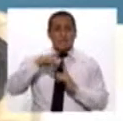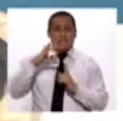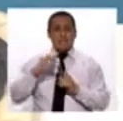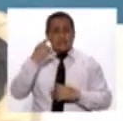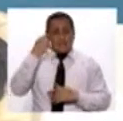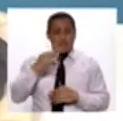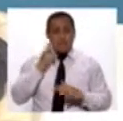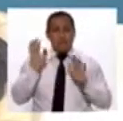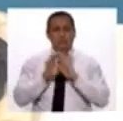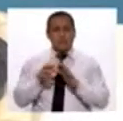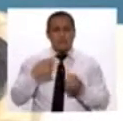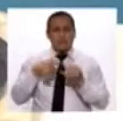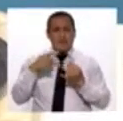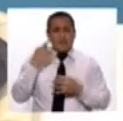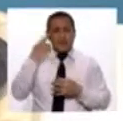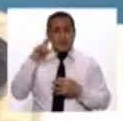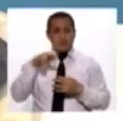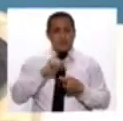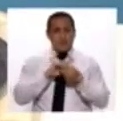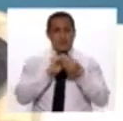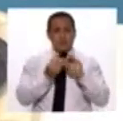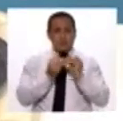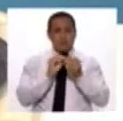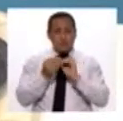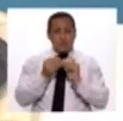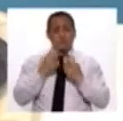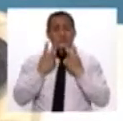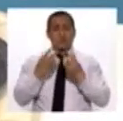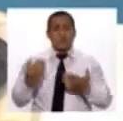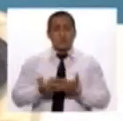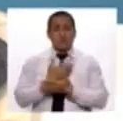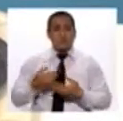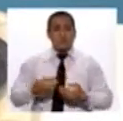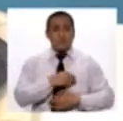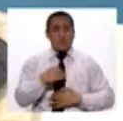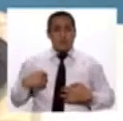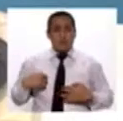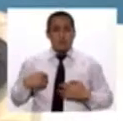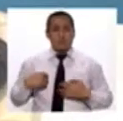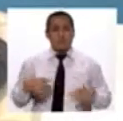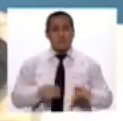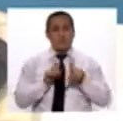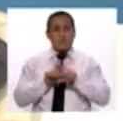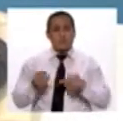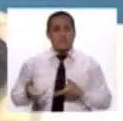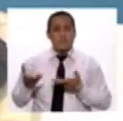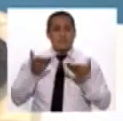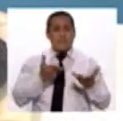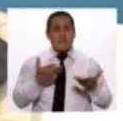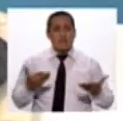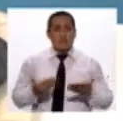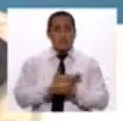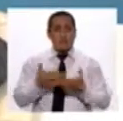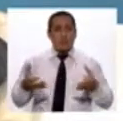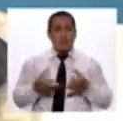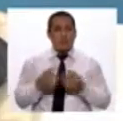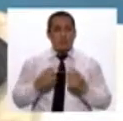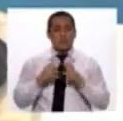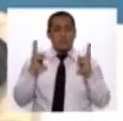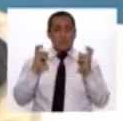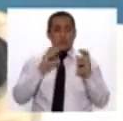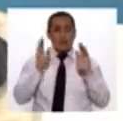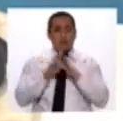Constitucional considere que hay razones para modificar el precedente. Veremos si con los nuevos integrantes viene un nuevo